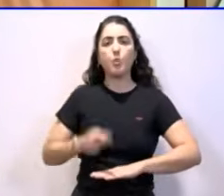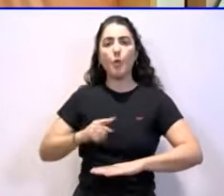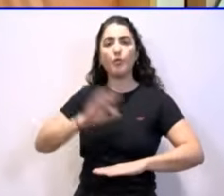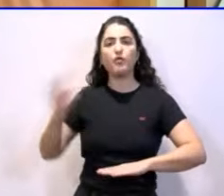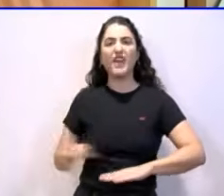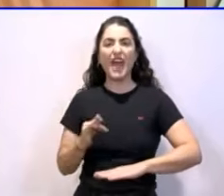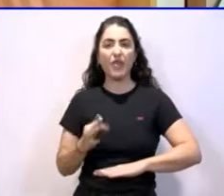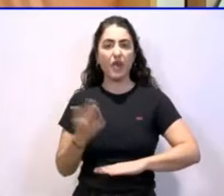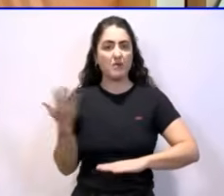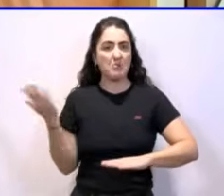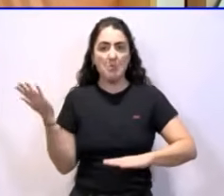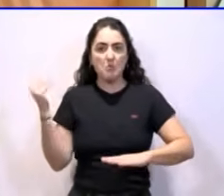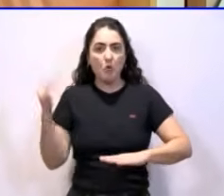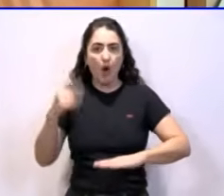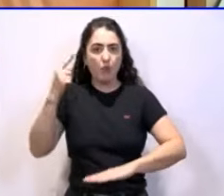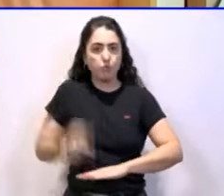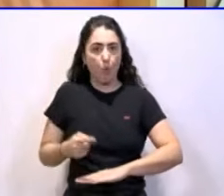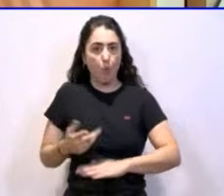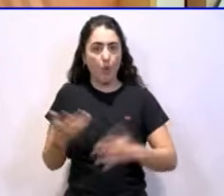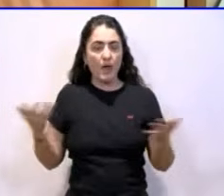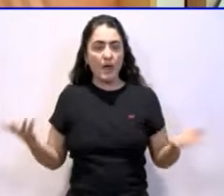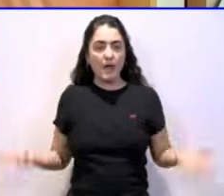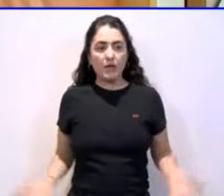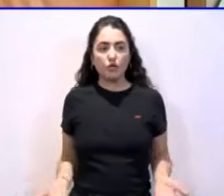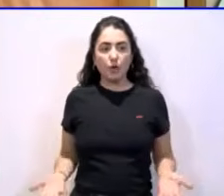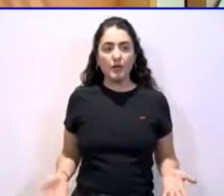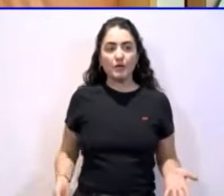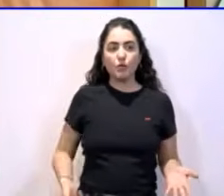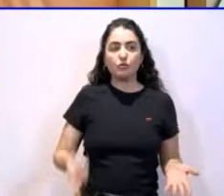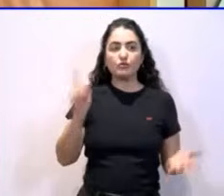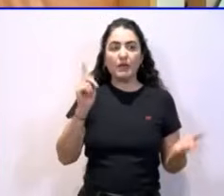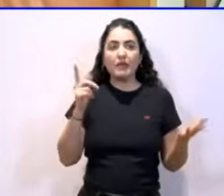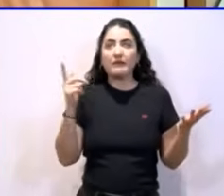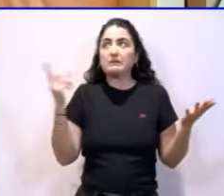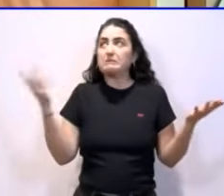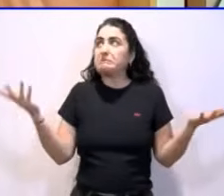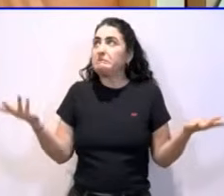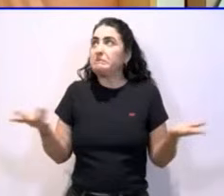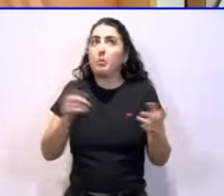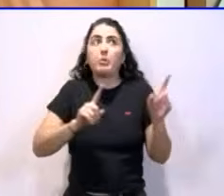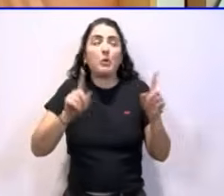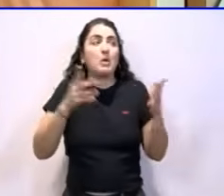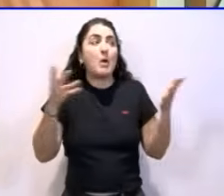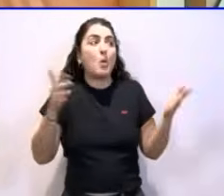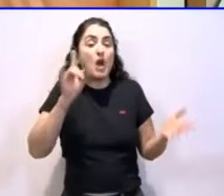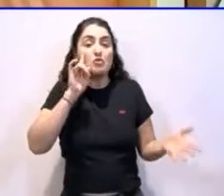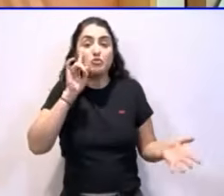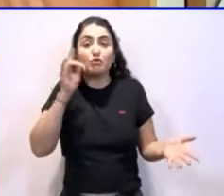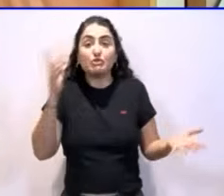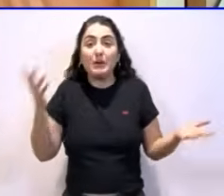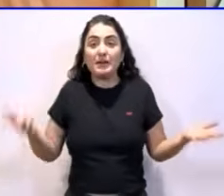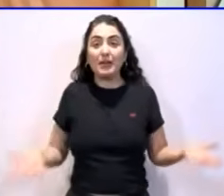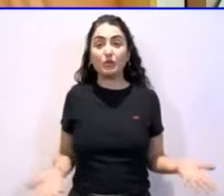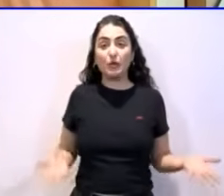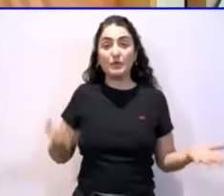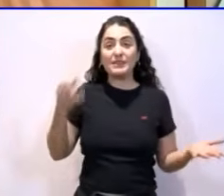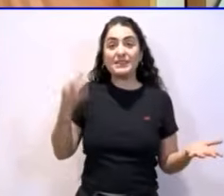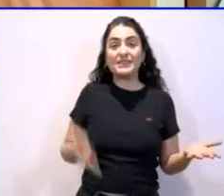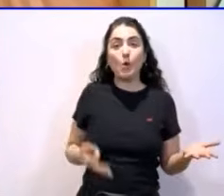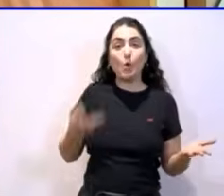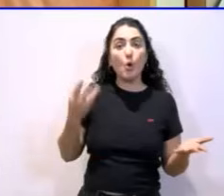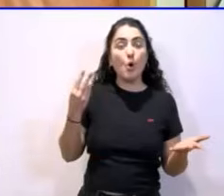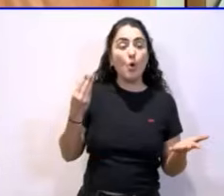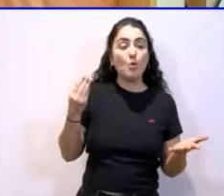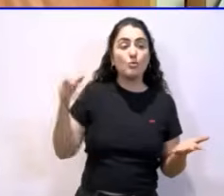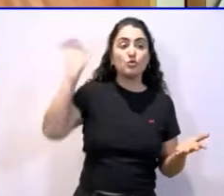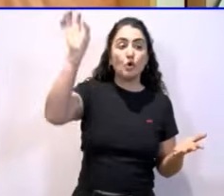fijeza a este país. Así que, una vez más, no saben ni por dónde les da el aire, no saben ni qué problema tienen y, efectivamente, tendremos que pagar muchas compensaciones a las